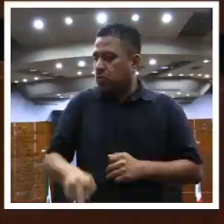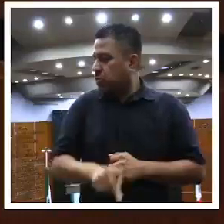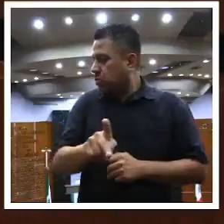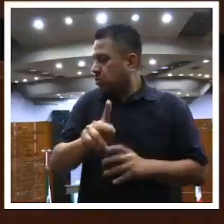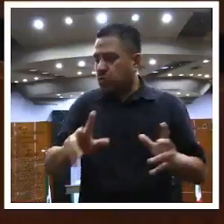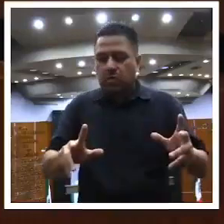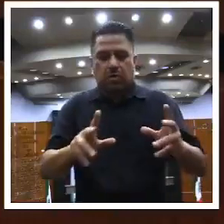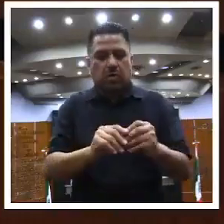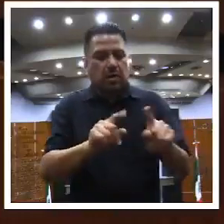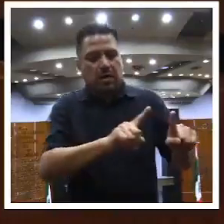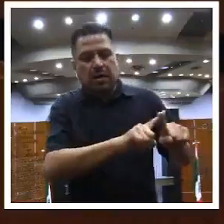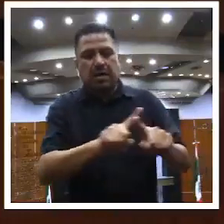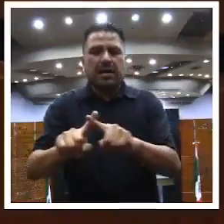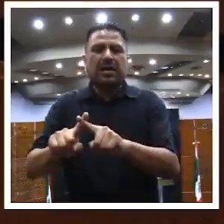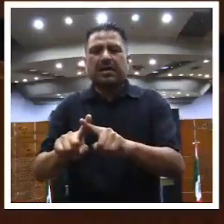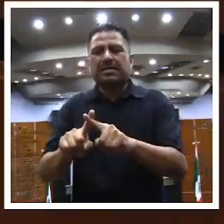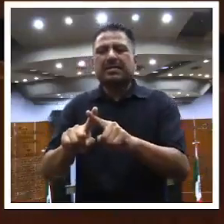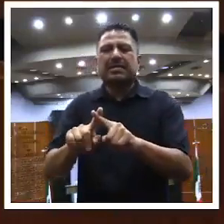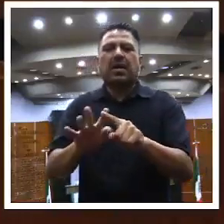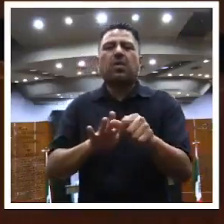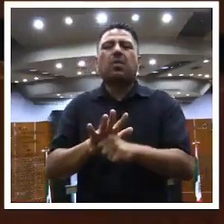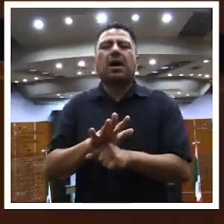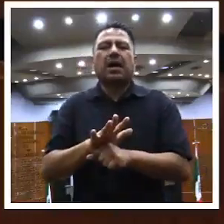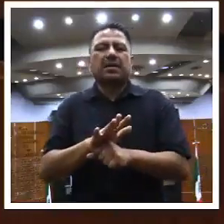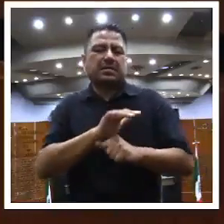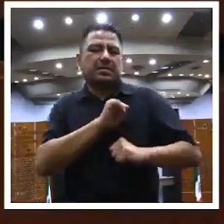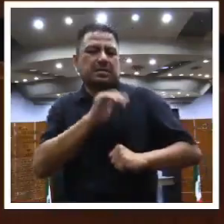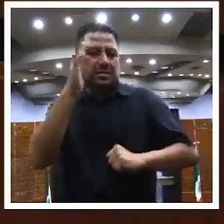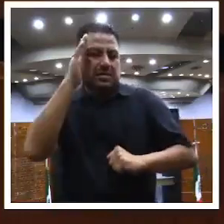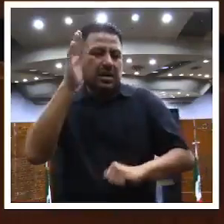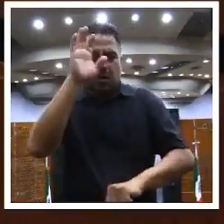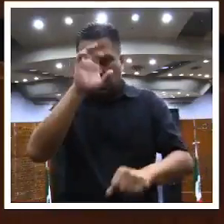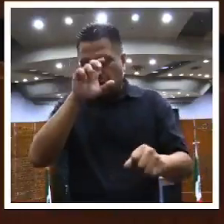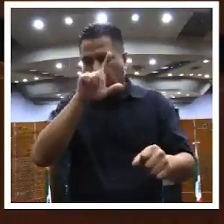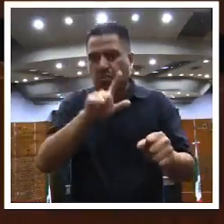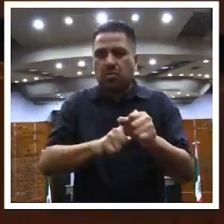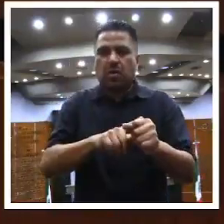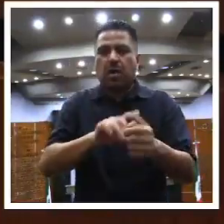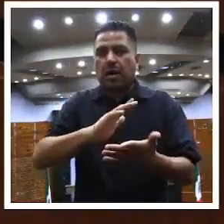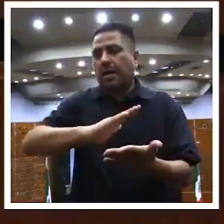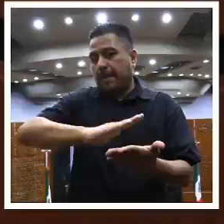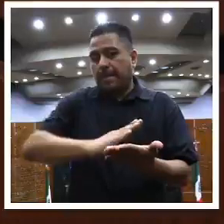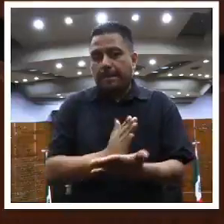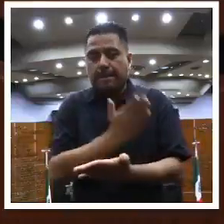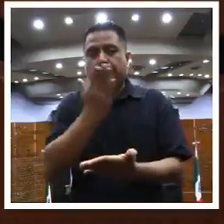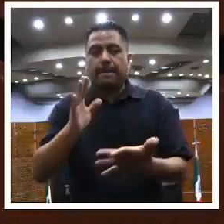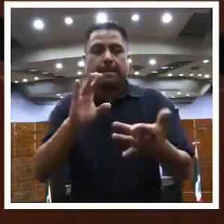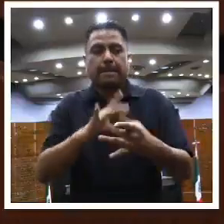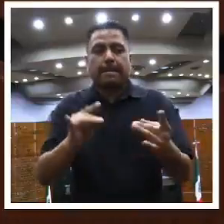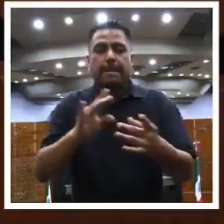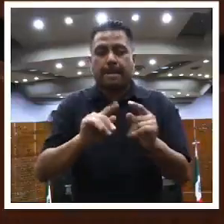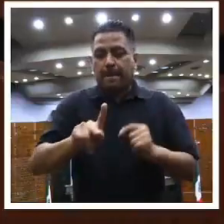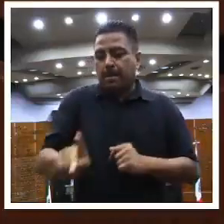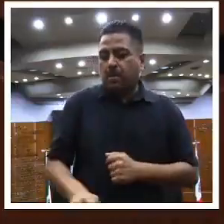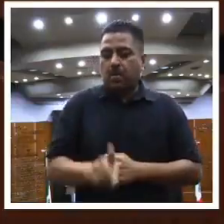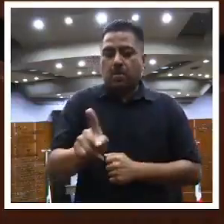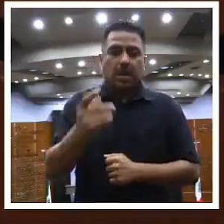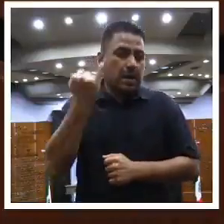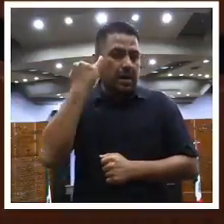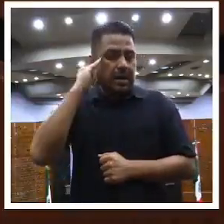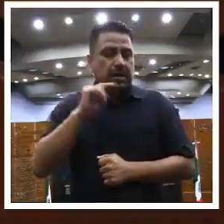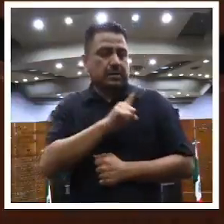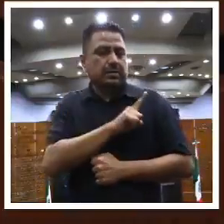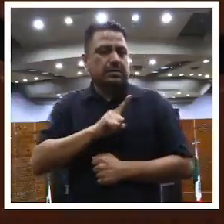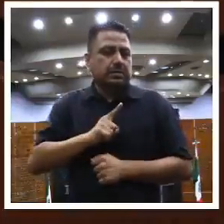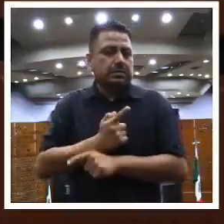parte de la diversidad y riqueza de las civilizaciones y culturas. Además, sostiene que los pueblos indígenas deben